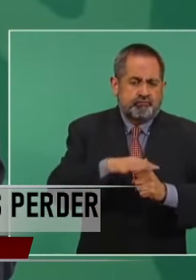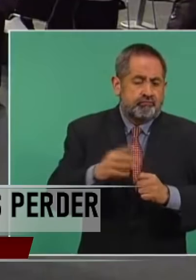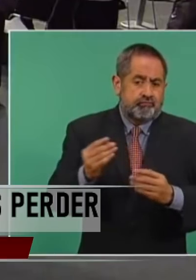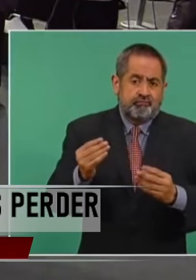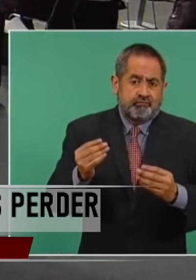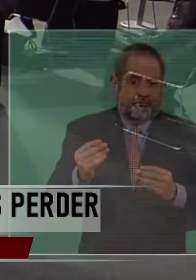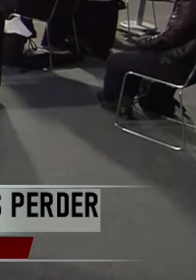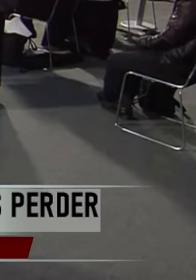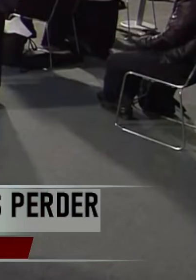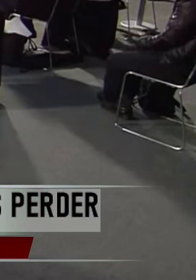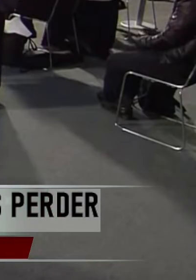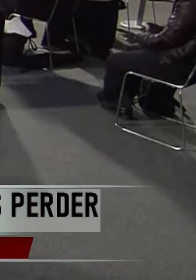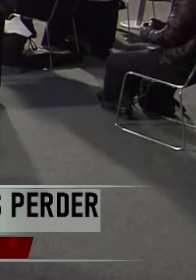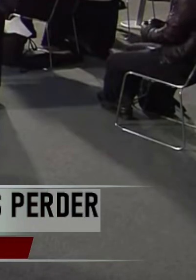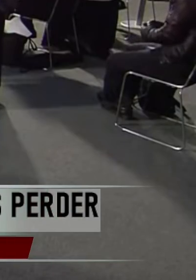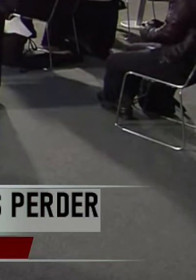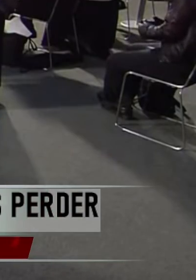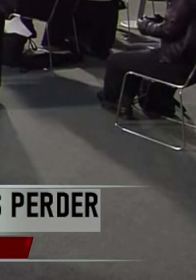inesperada